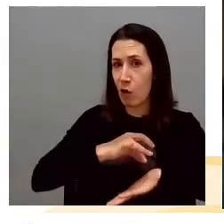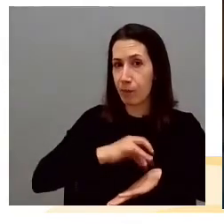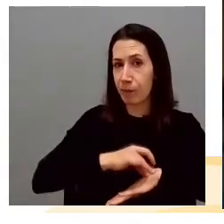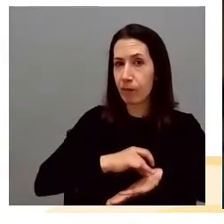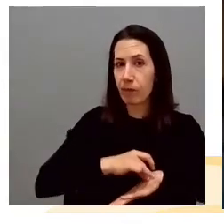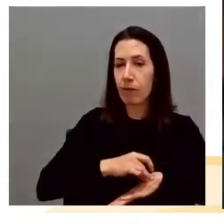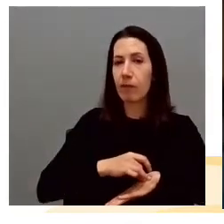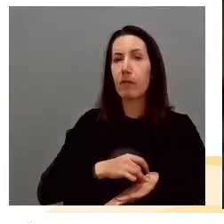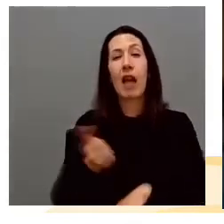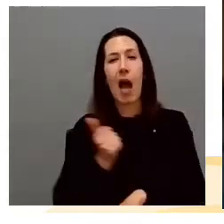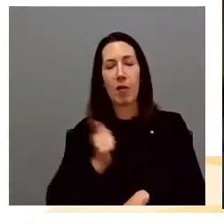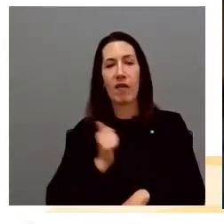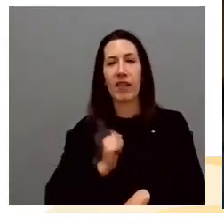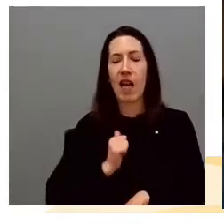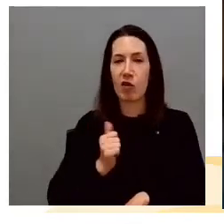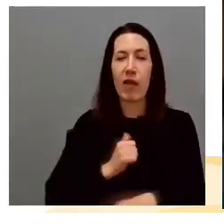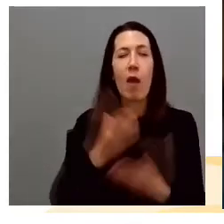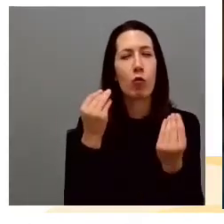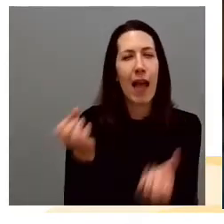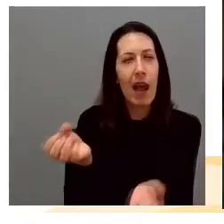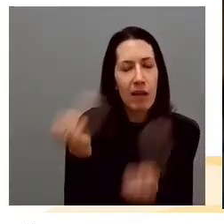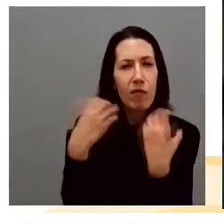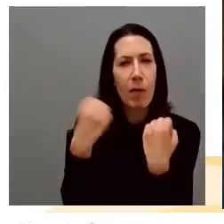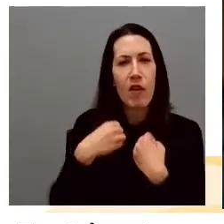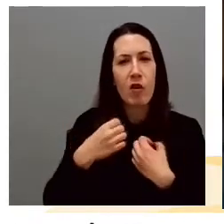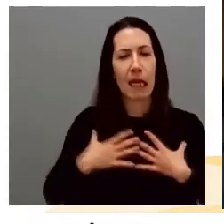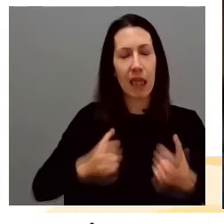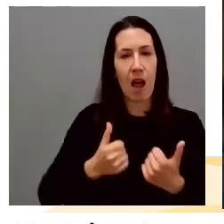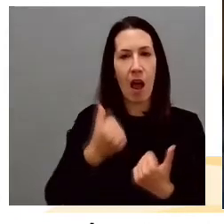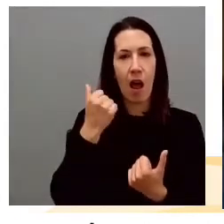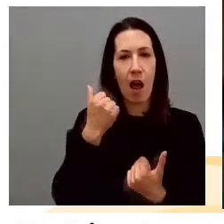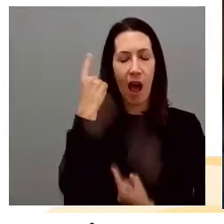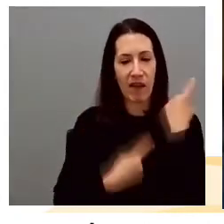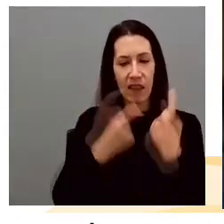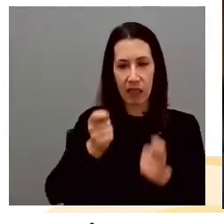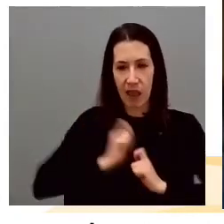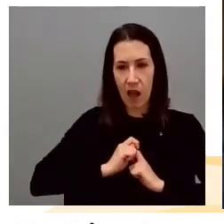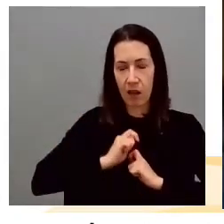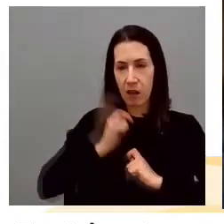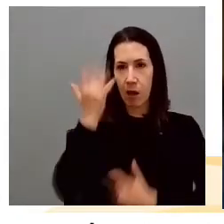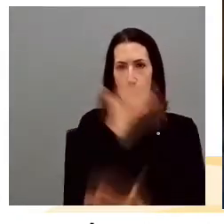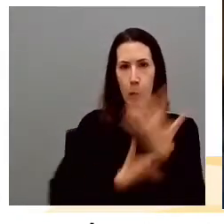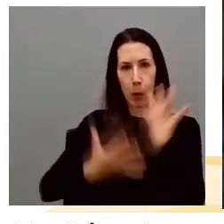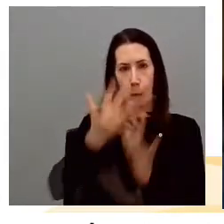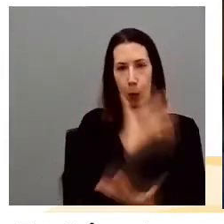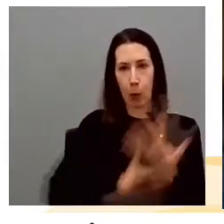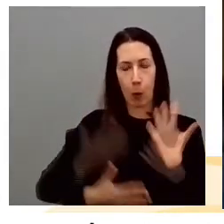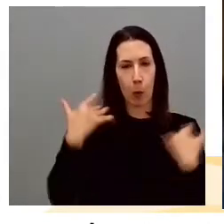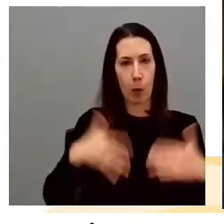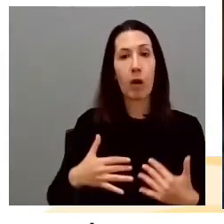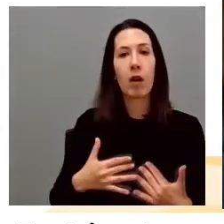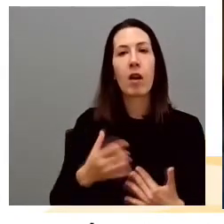esa sobreinformación sanitaria que a veces nos abruma en estas semanas, éramos un